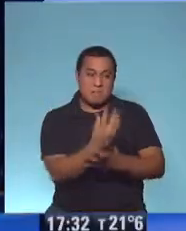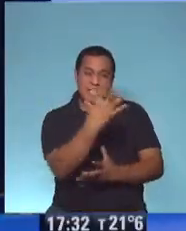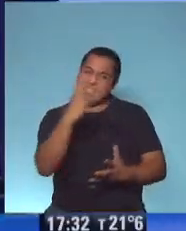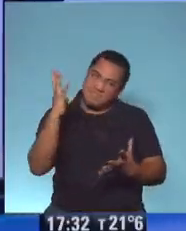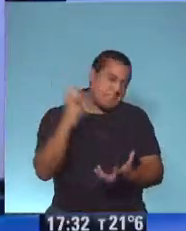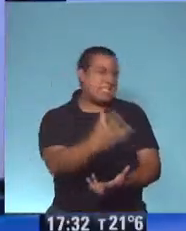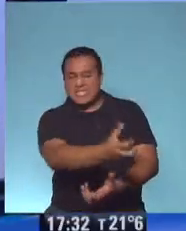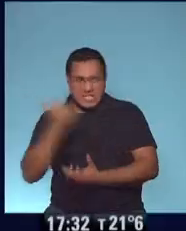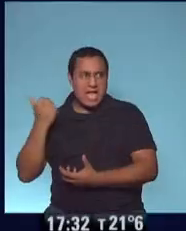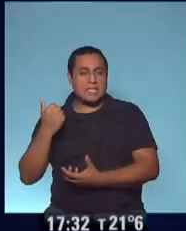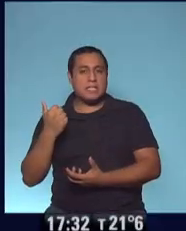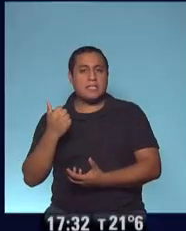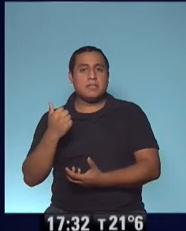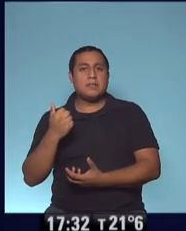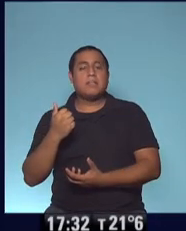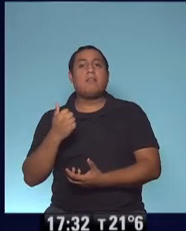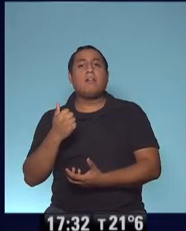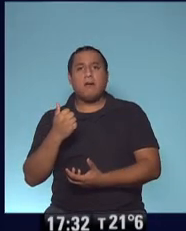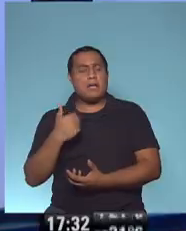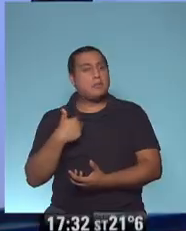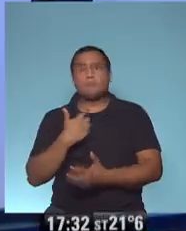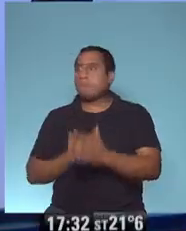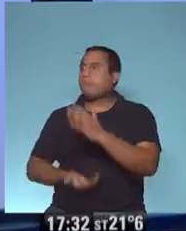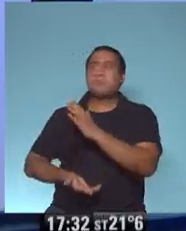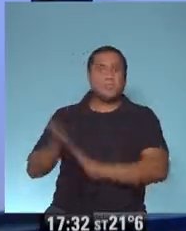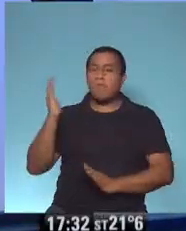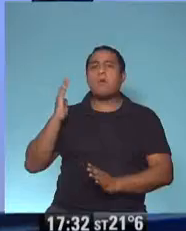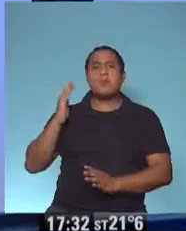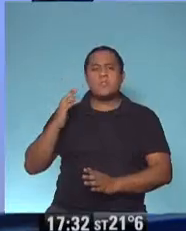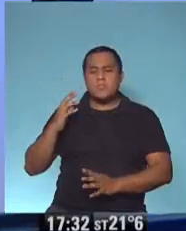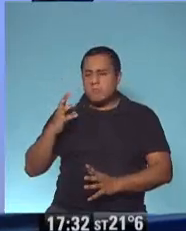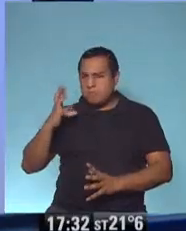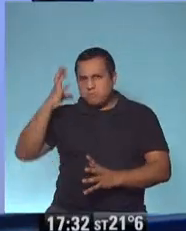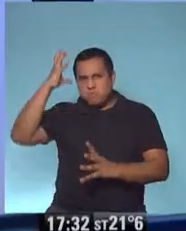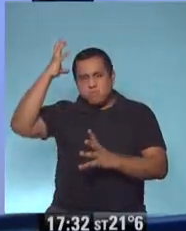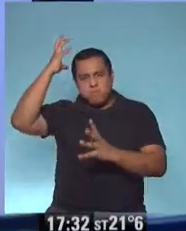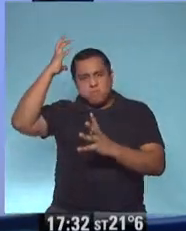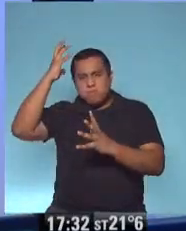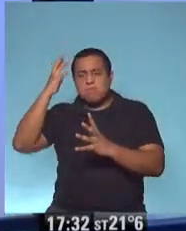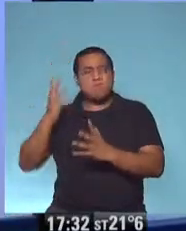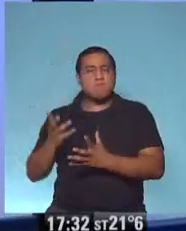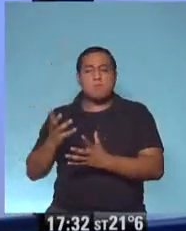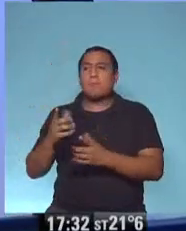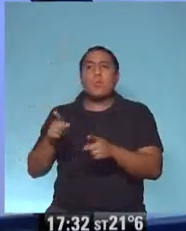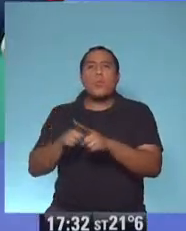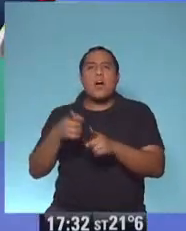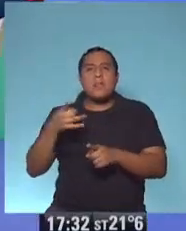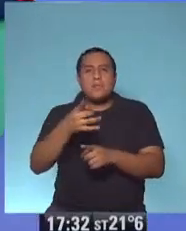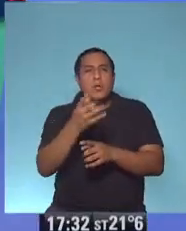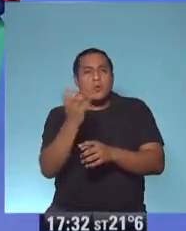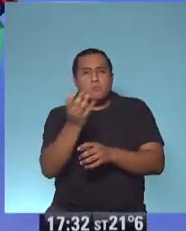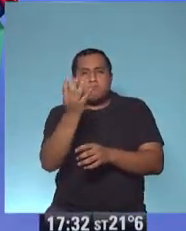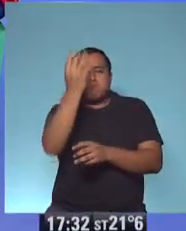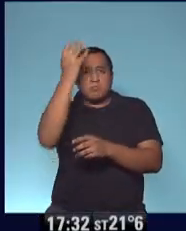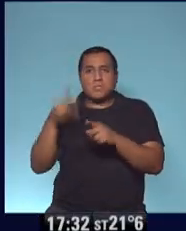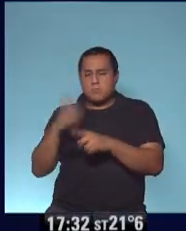de cuadernos! Y se fue echando humo como una vieja locomotora. ¡Chu,